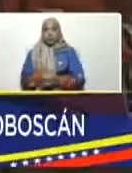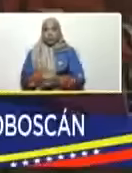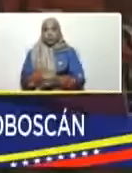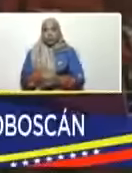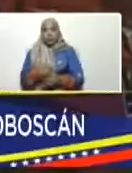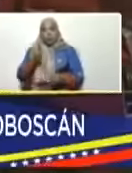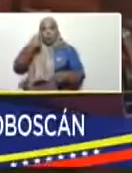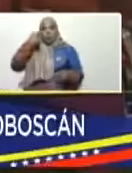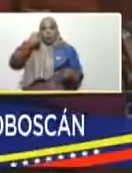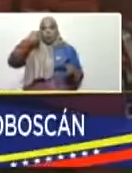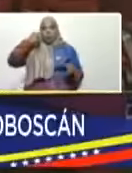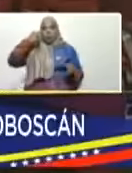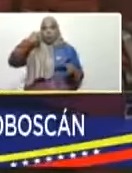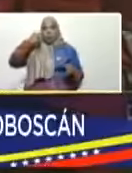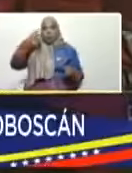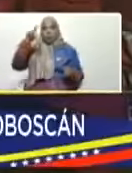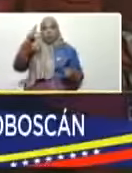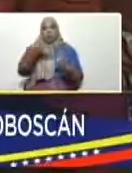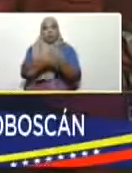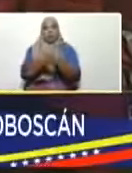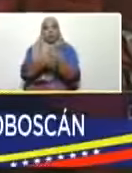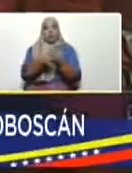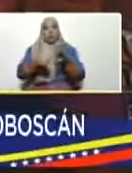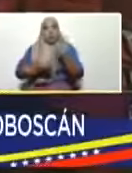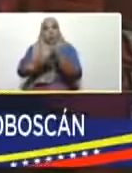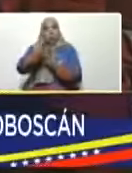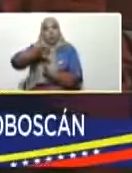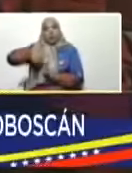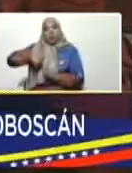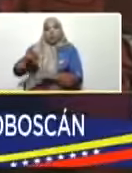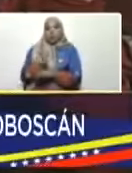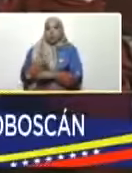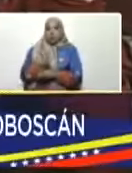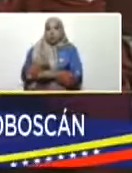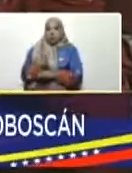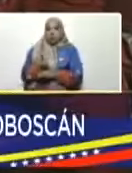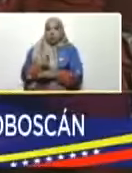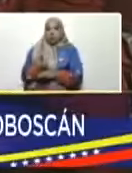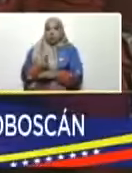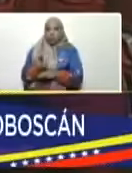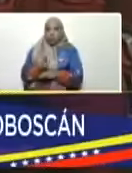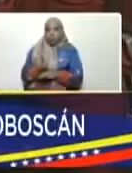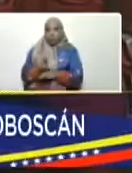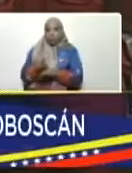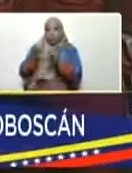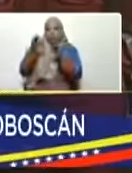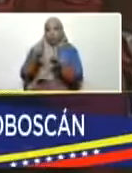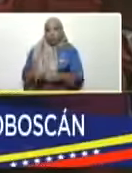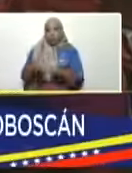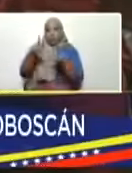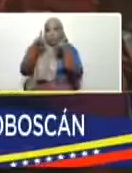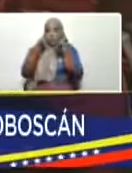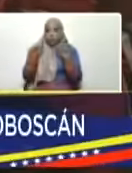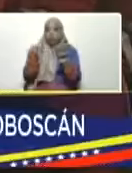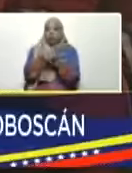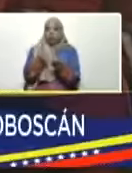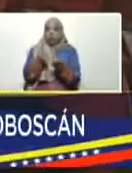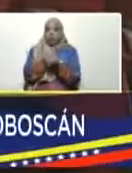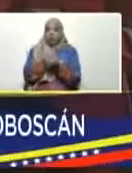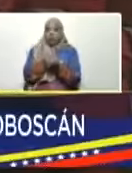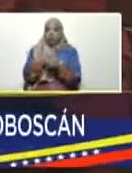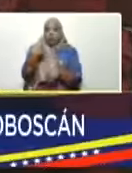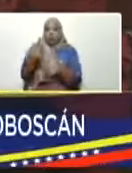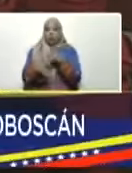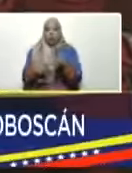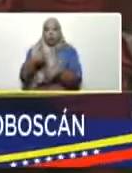logro visualizar un segundo semestre de crecimiento acelerado. Se va a cumplir la profecía que yo le